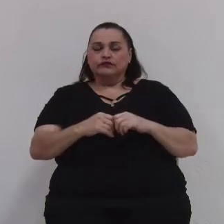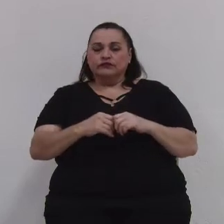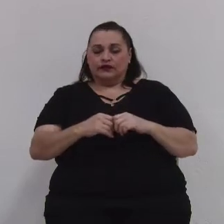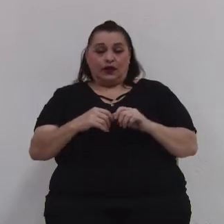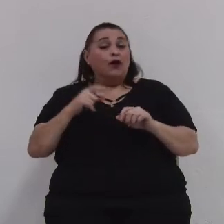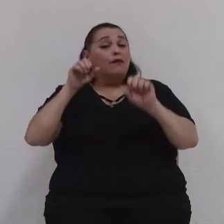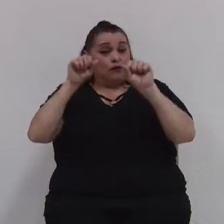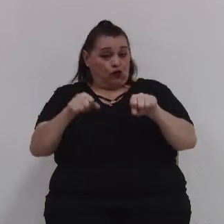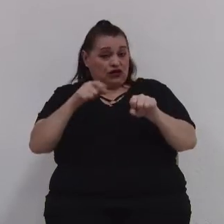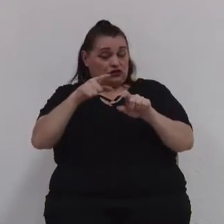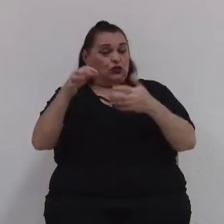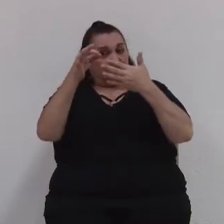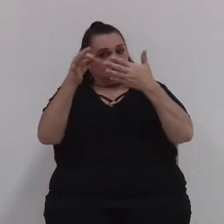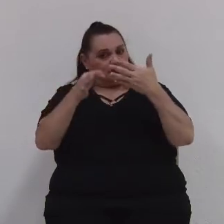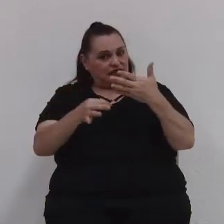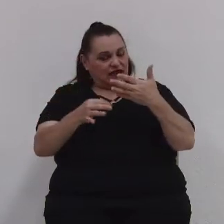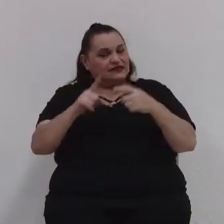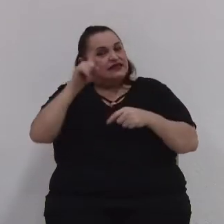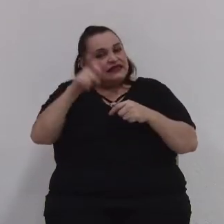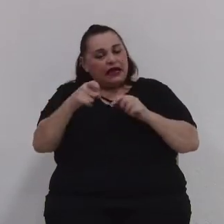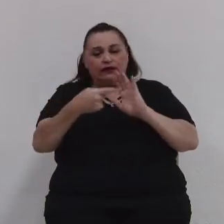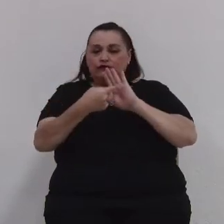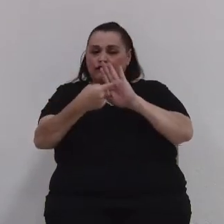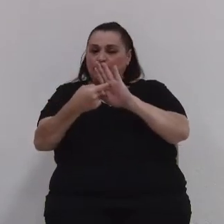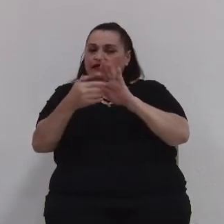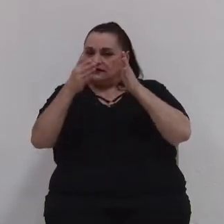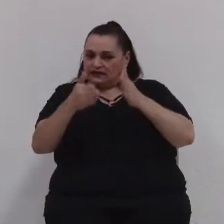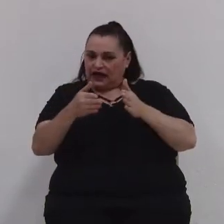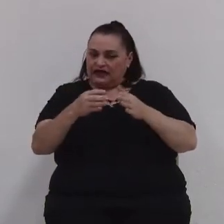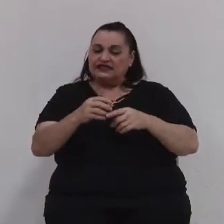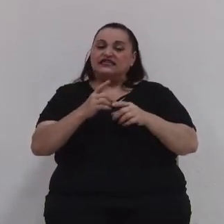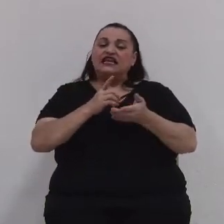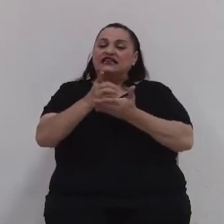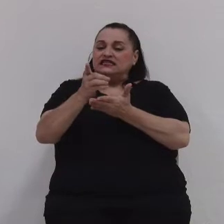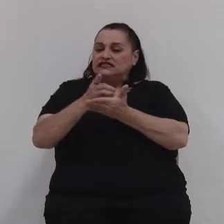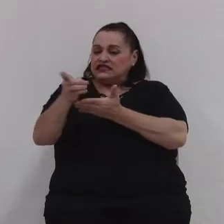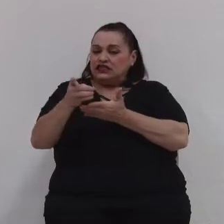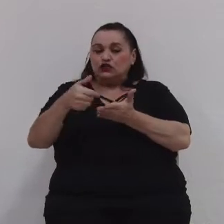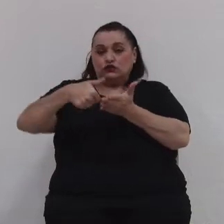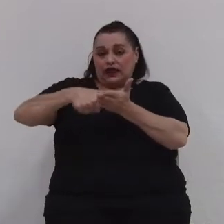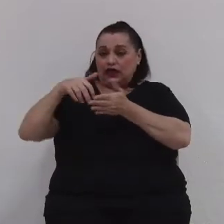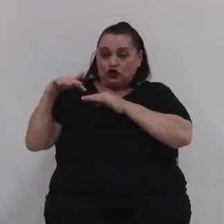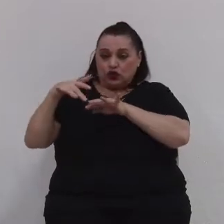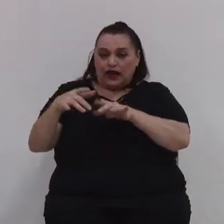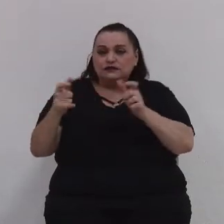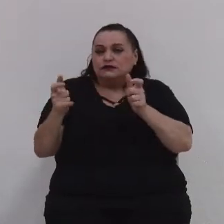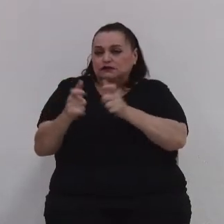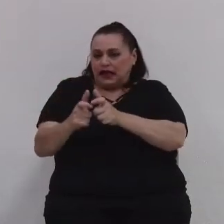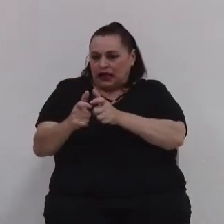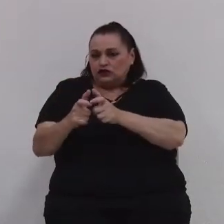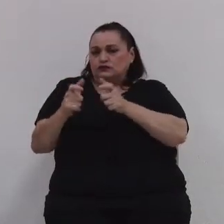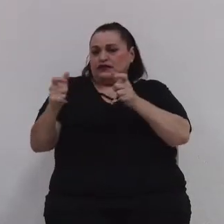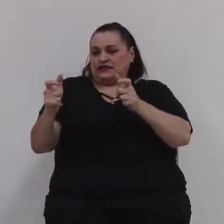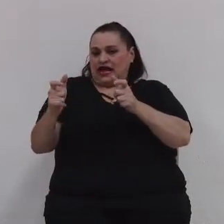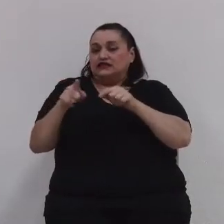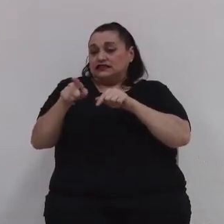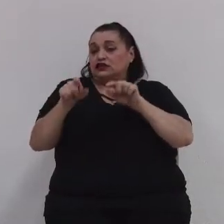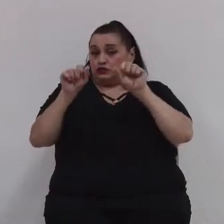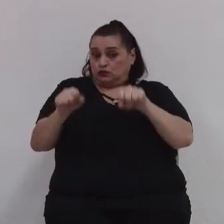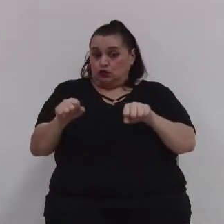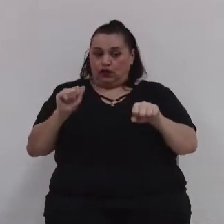debido a las particularidades de que habría representantes por distritos electorales más pequeños que pueden ser agentes